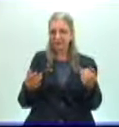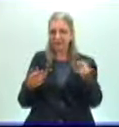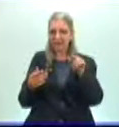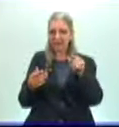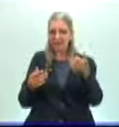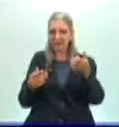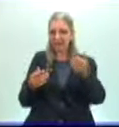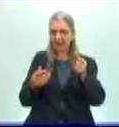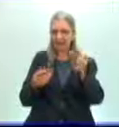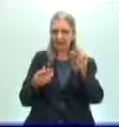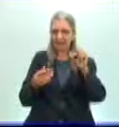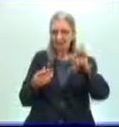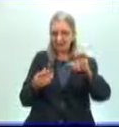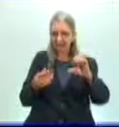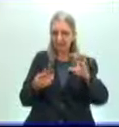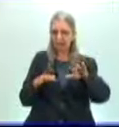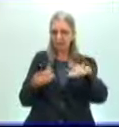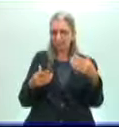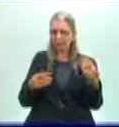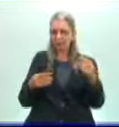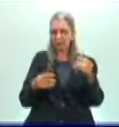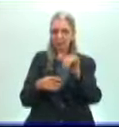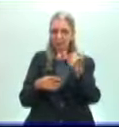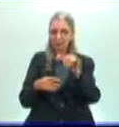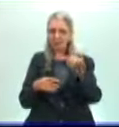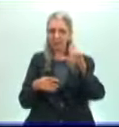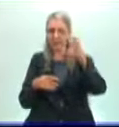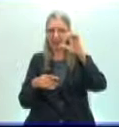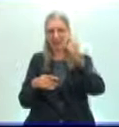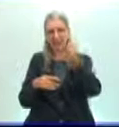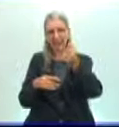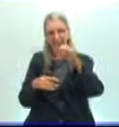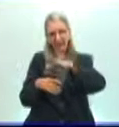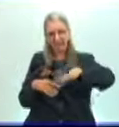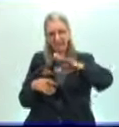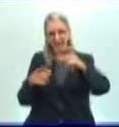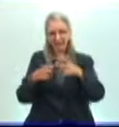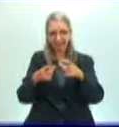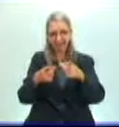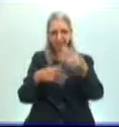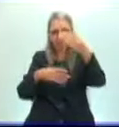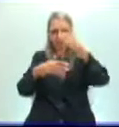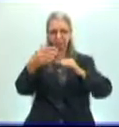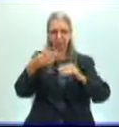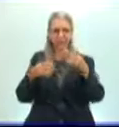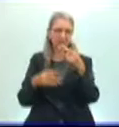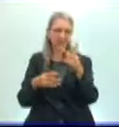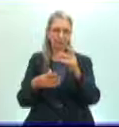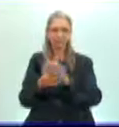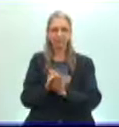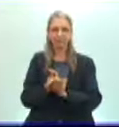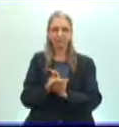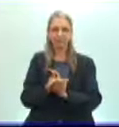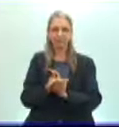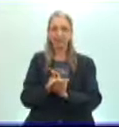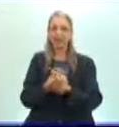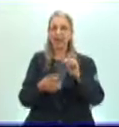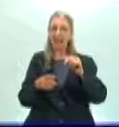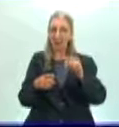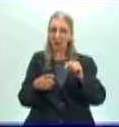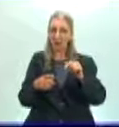semicírculo es igual al área del círculo dividido entre 2, algo que también dominamos. Vamos a continuar y vamos entonces a enfrentarnos ya a